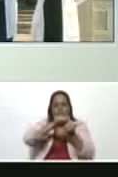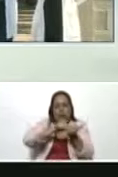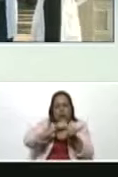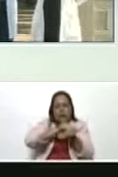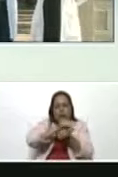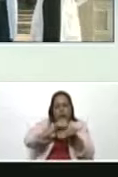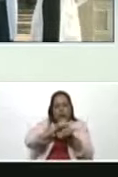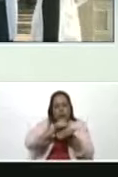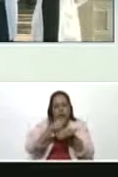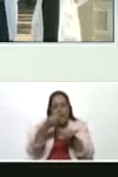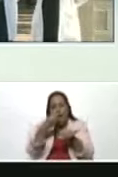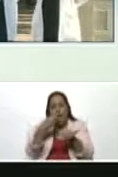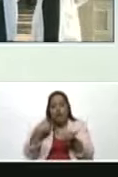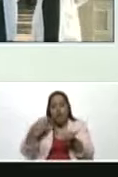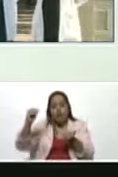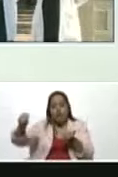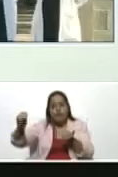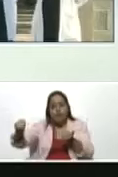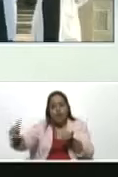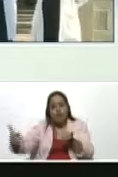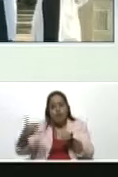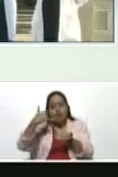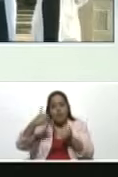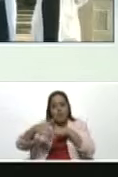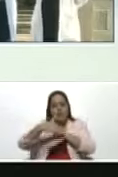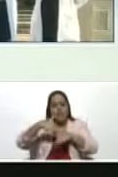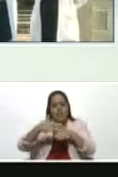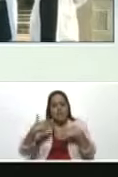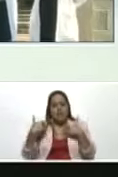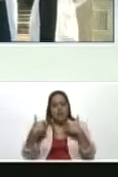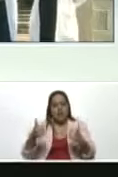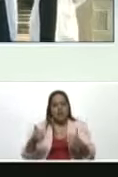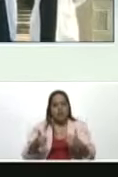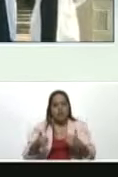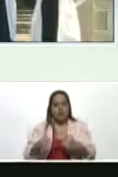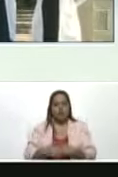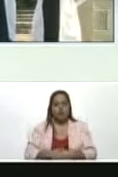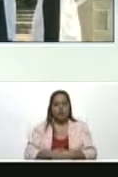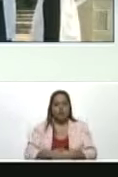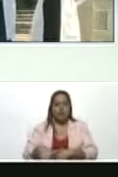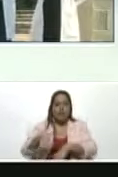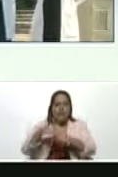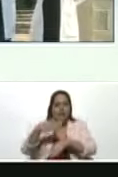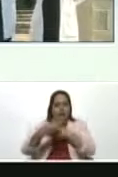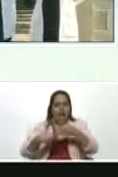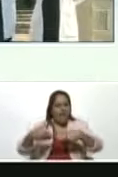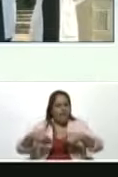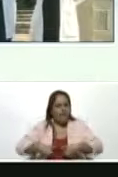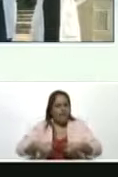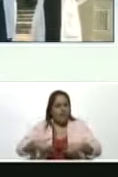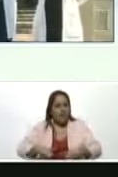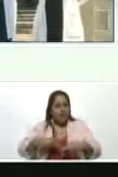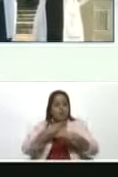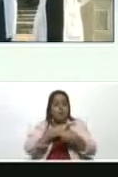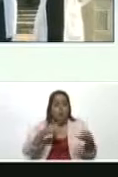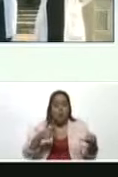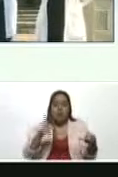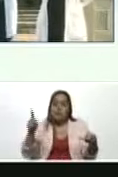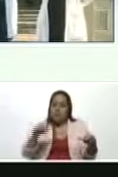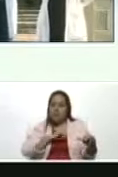estoy llamando, le dije a la ministra de Salud, ministra, vamos a hacer un esfuerzo público y